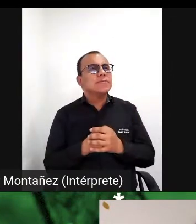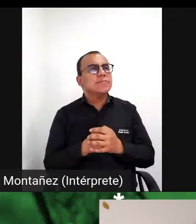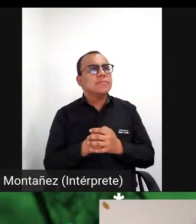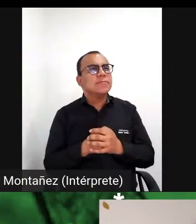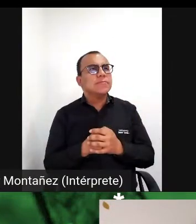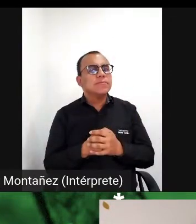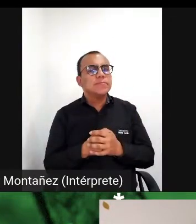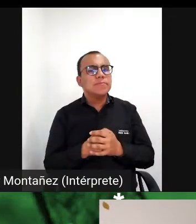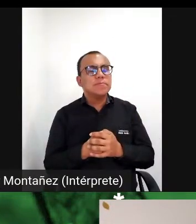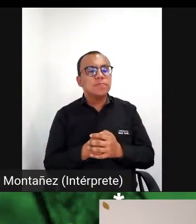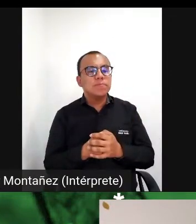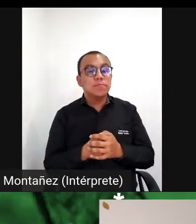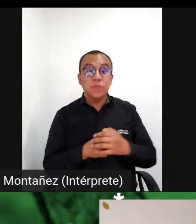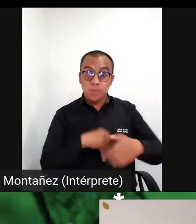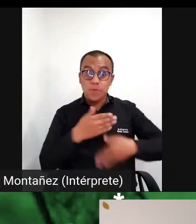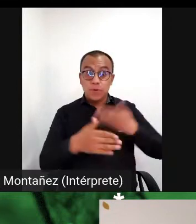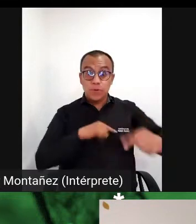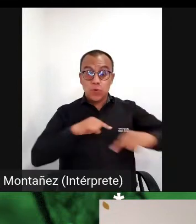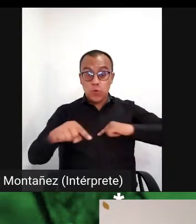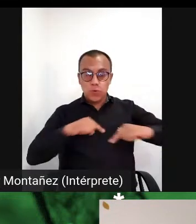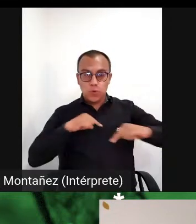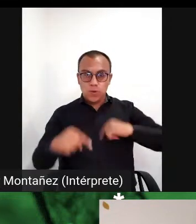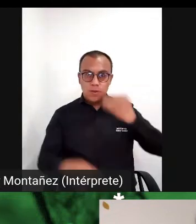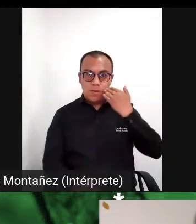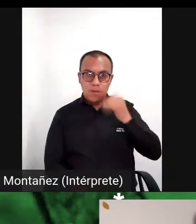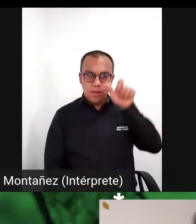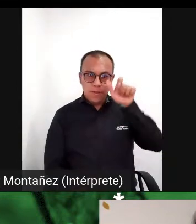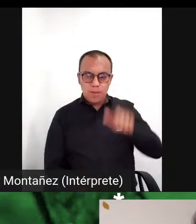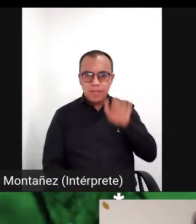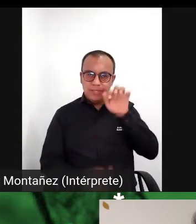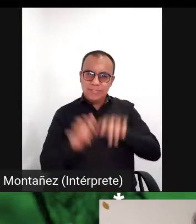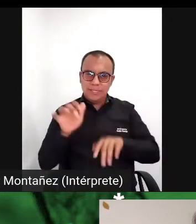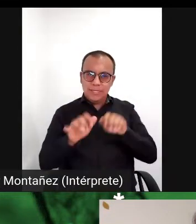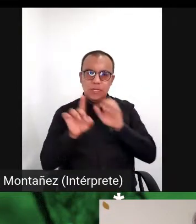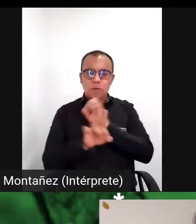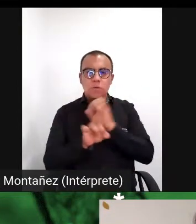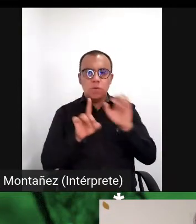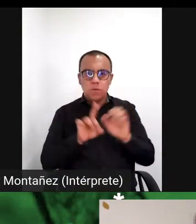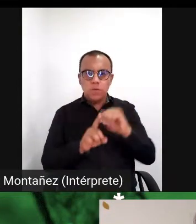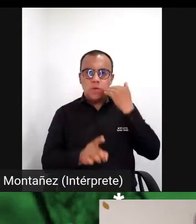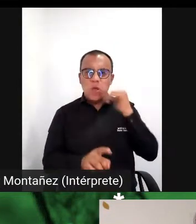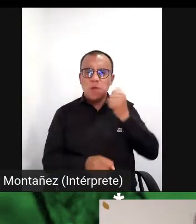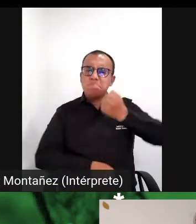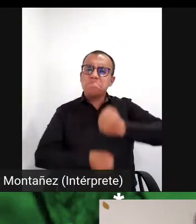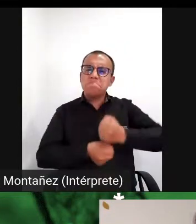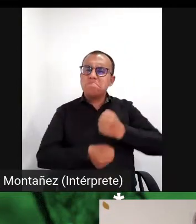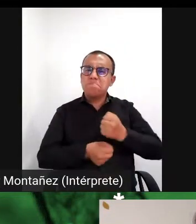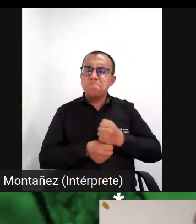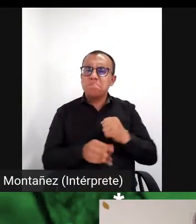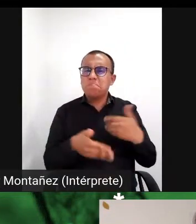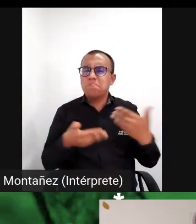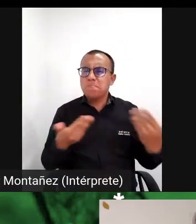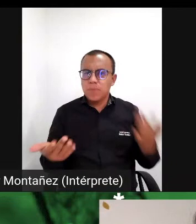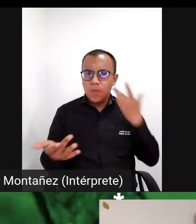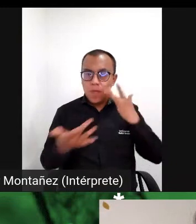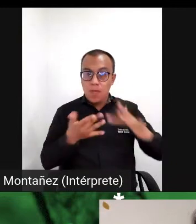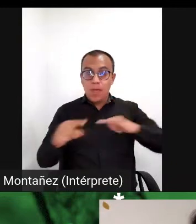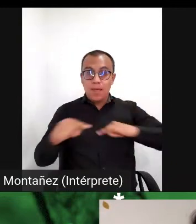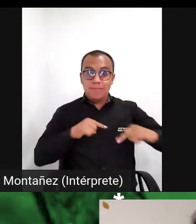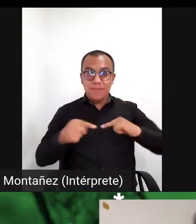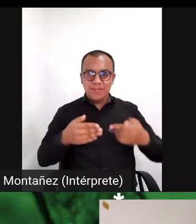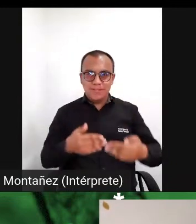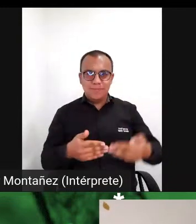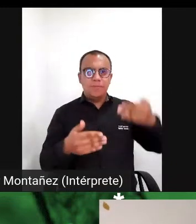coordinadoras detrás del proyecto en la Secretaría de Cultura. Ella estaba trabajando con la administración anterior. Esto fue el